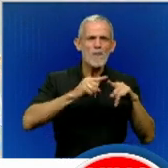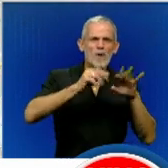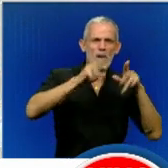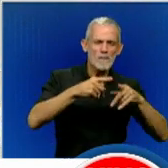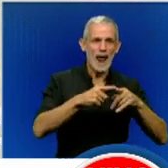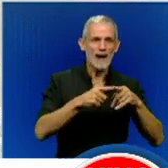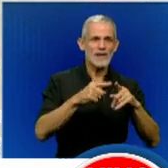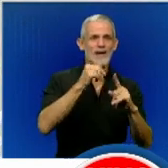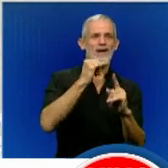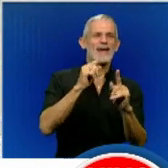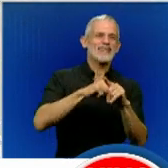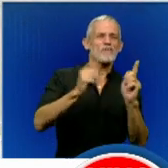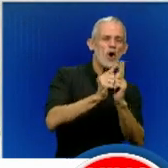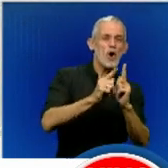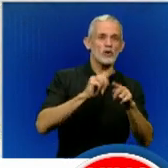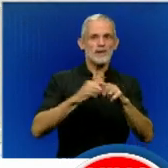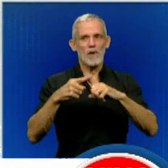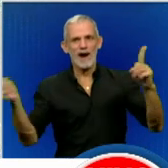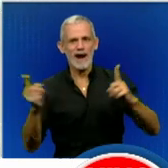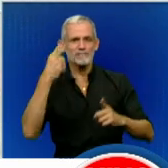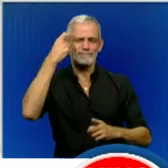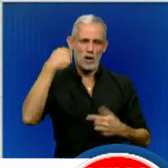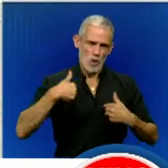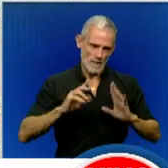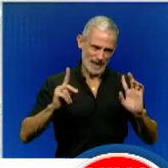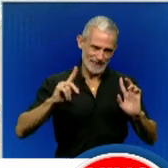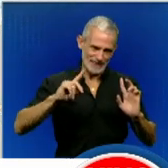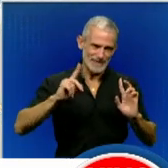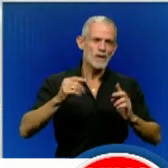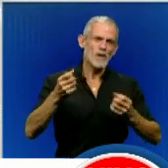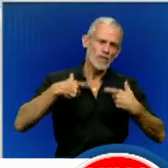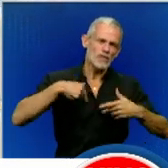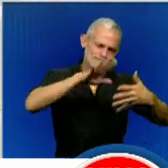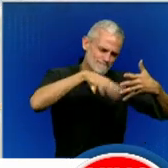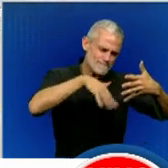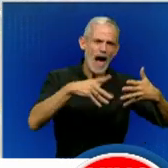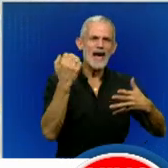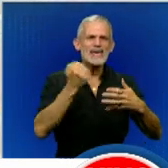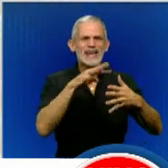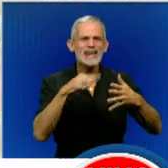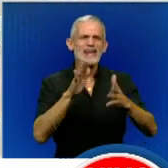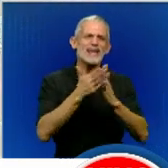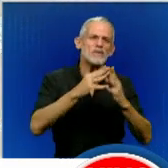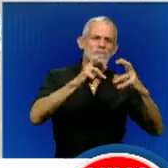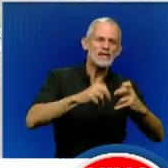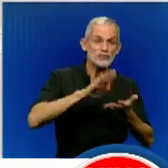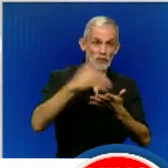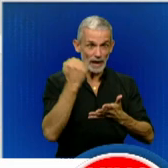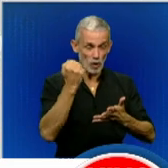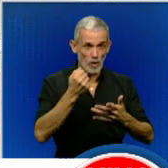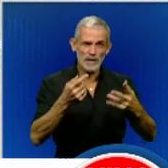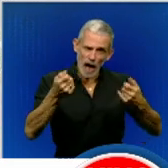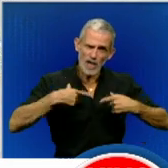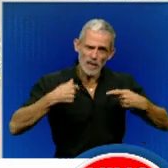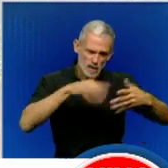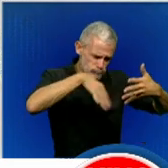corto y de largo plazo no la aprendí aunque mucho ha dado una literatura económica en este sentido de la búsqueda de